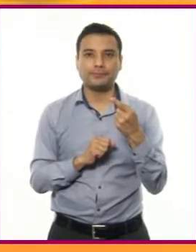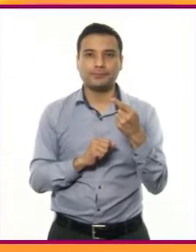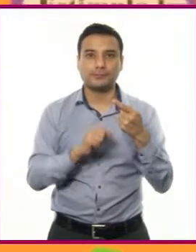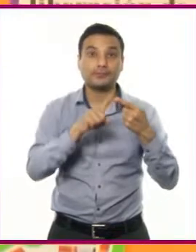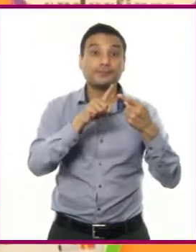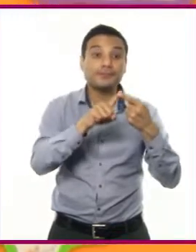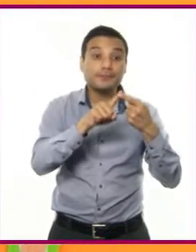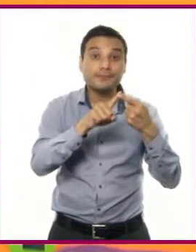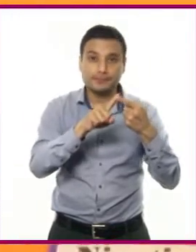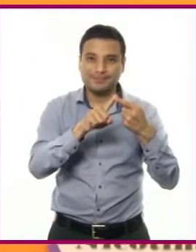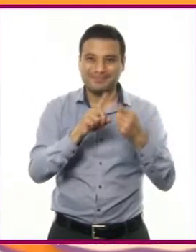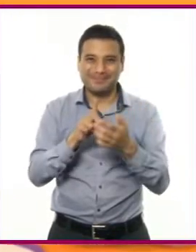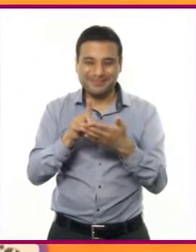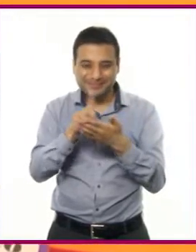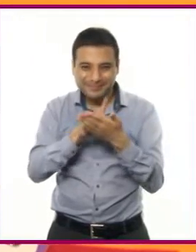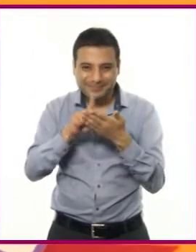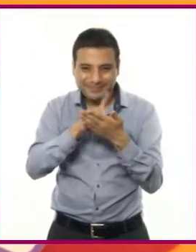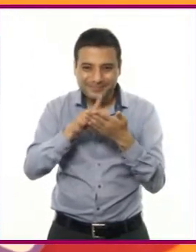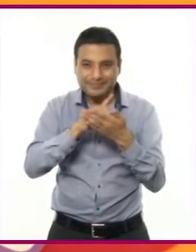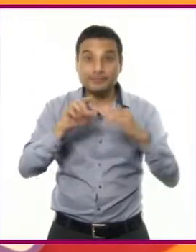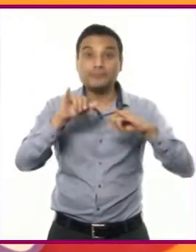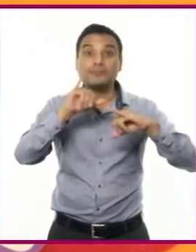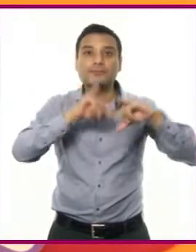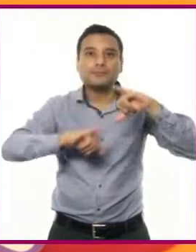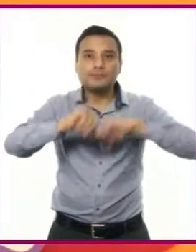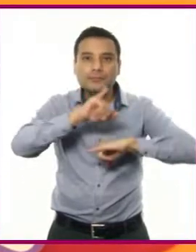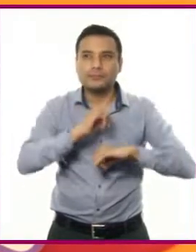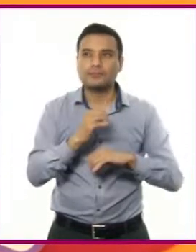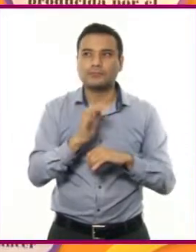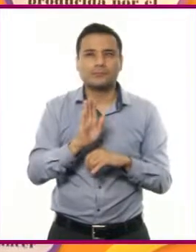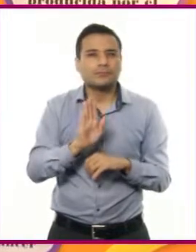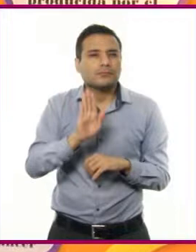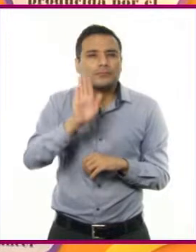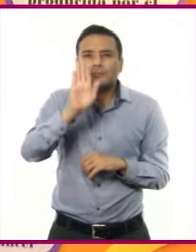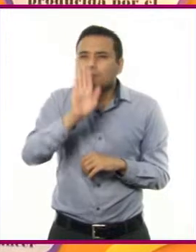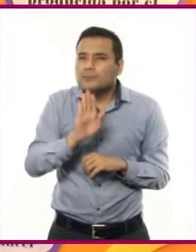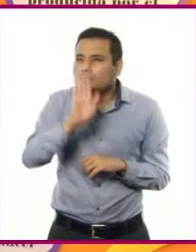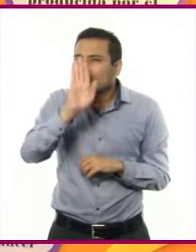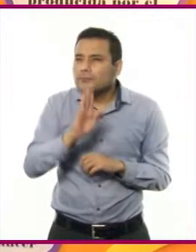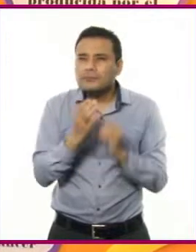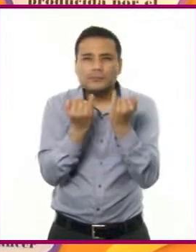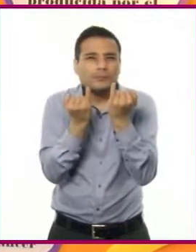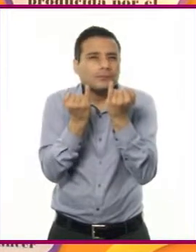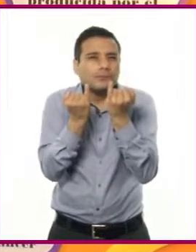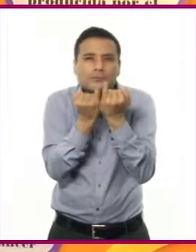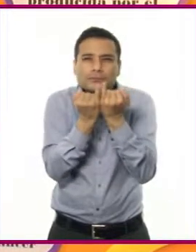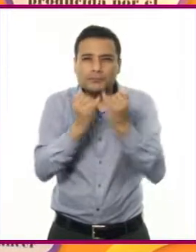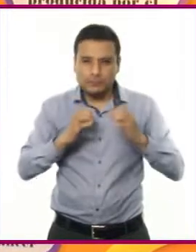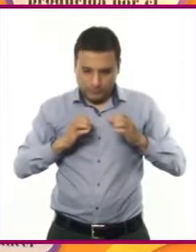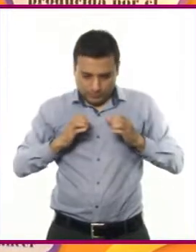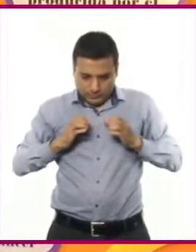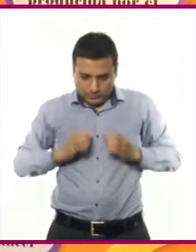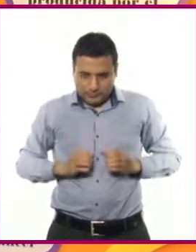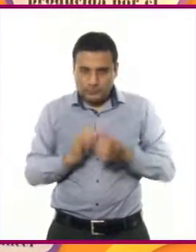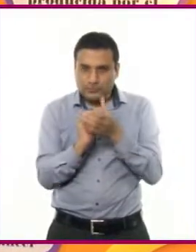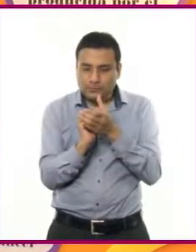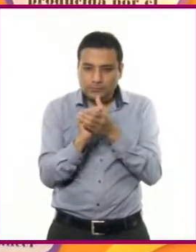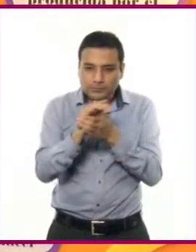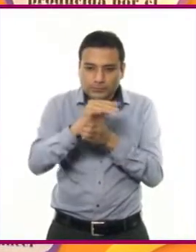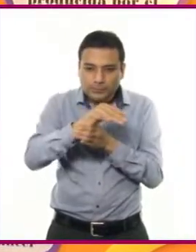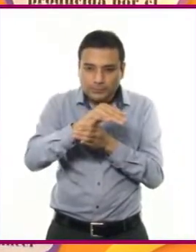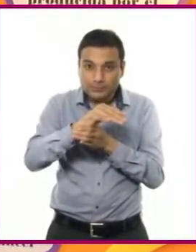estructura química similar a la de algunos neurotransmisores que nuestro cuerpo produce de forma natural.